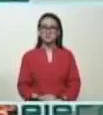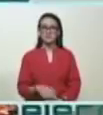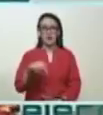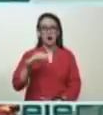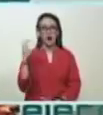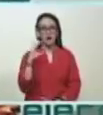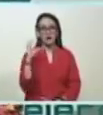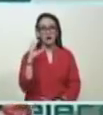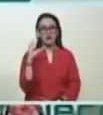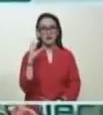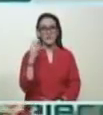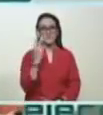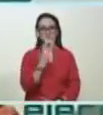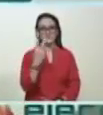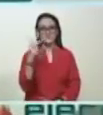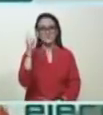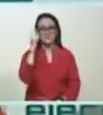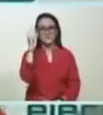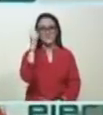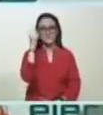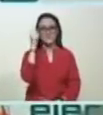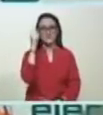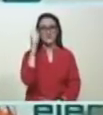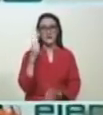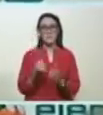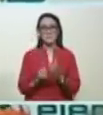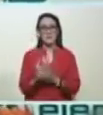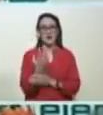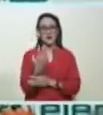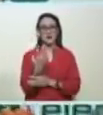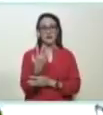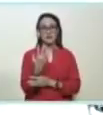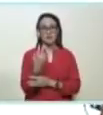de Caracas, a los 22 días del mes de mayo